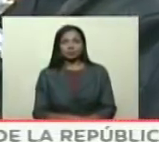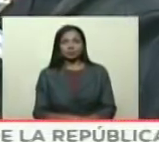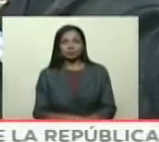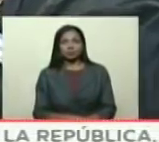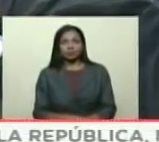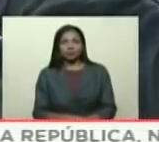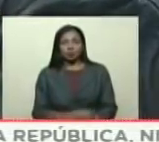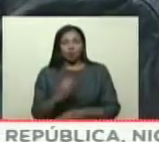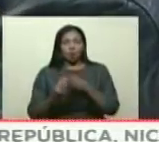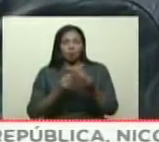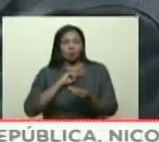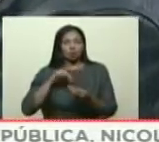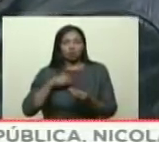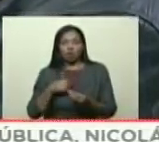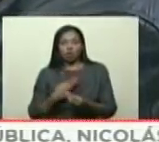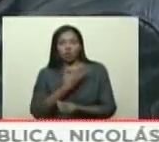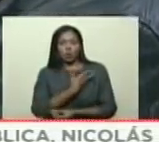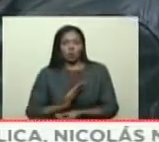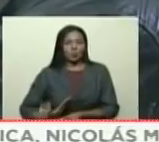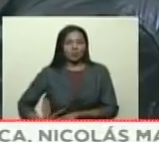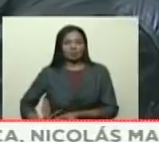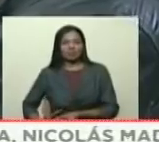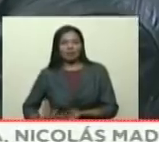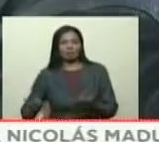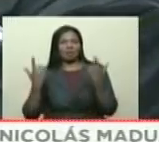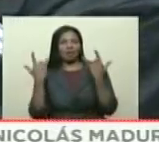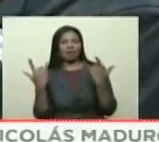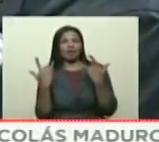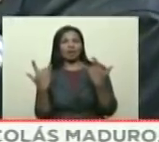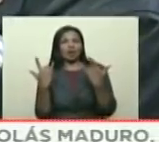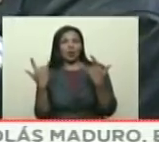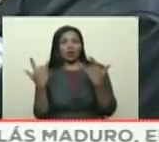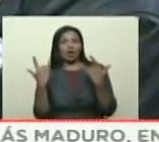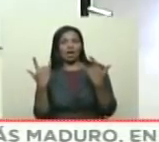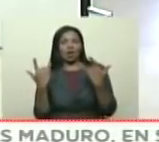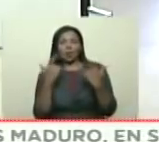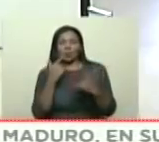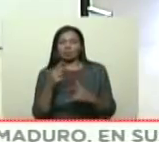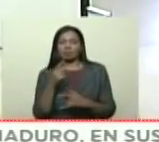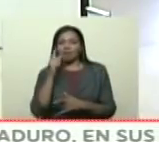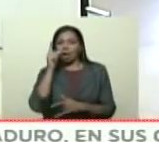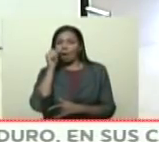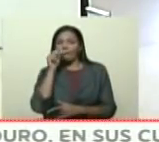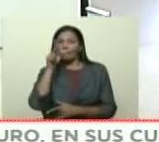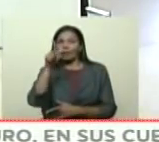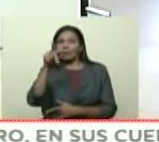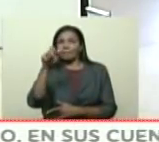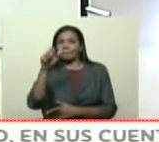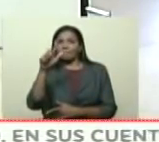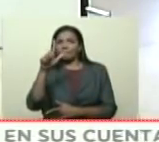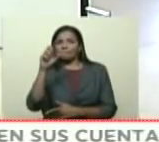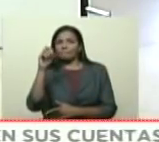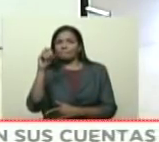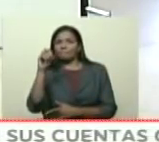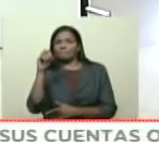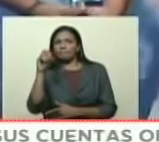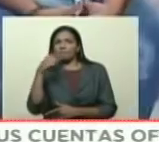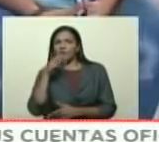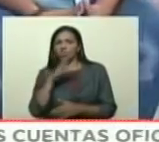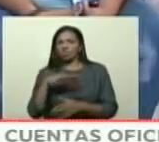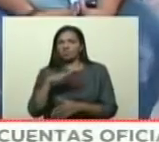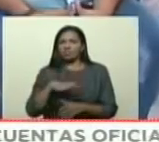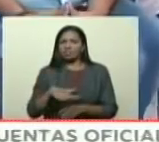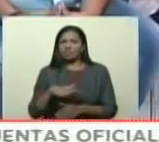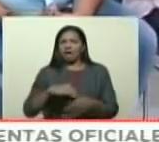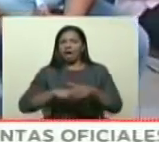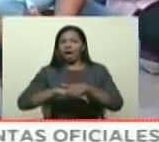como rockero, como presidente rockero, como dice Paul Gilman, ¿dónde está Paul Gilman? ¿Está en Londres todavía? En